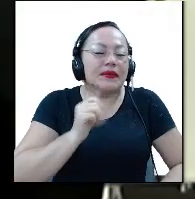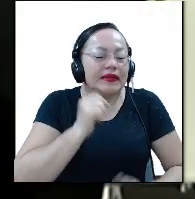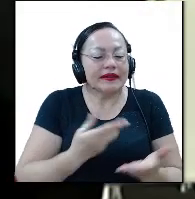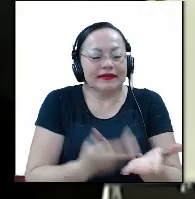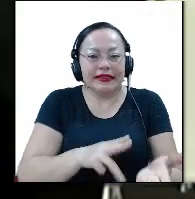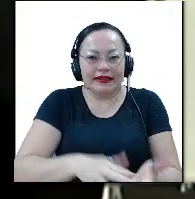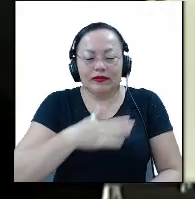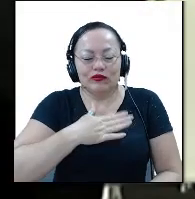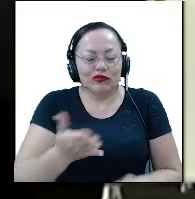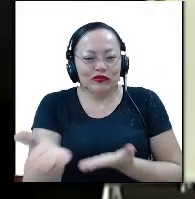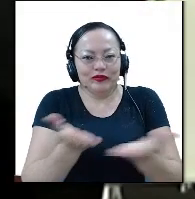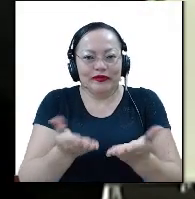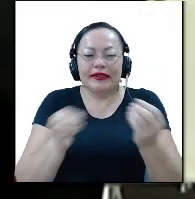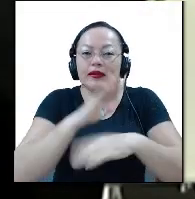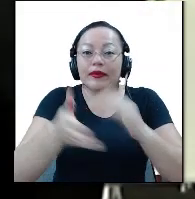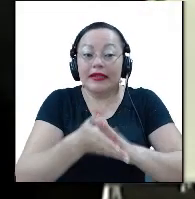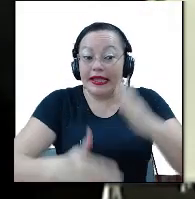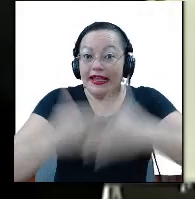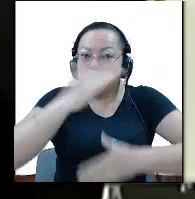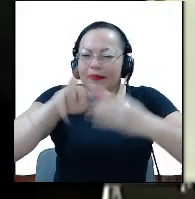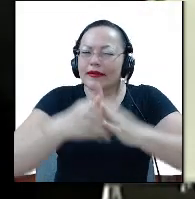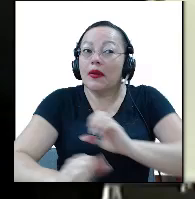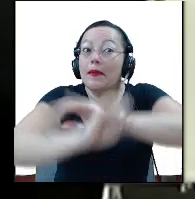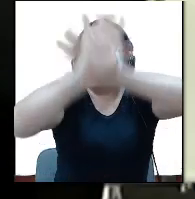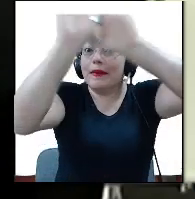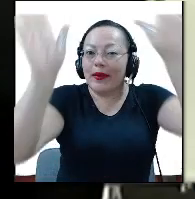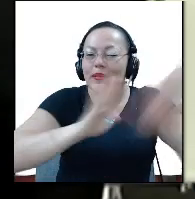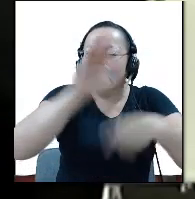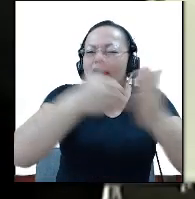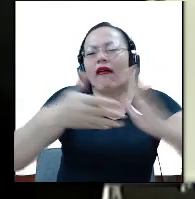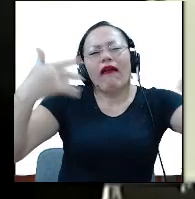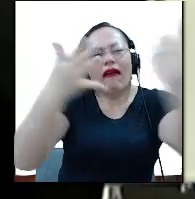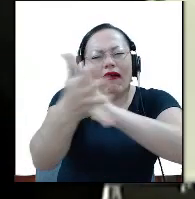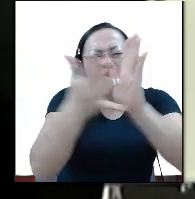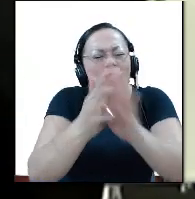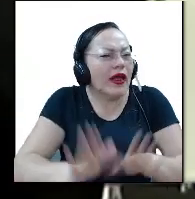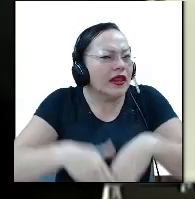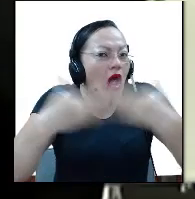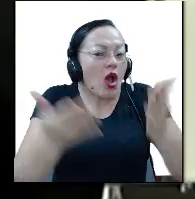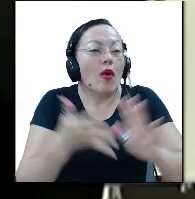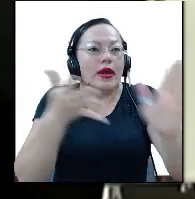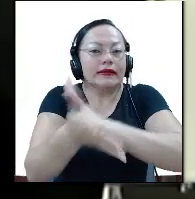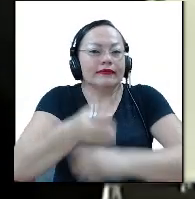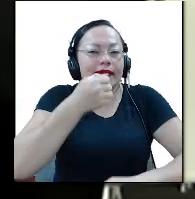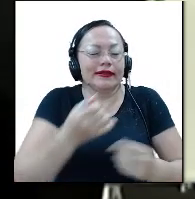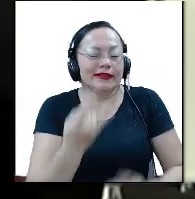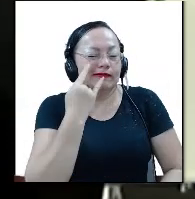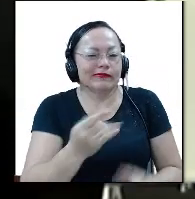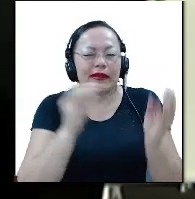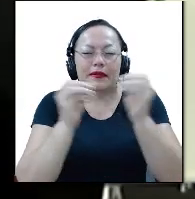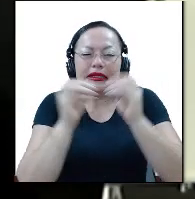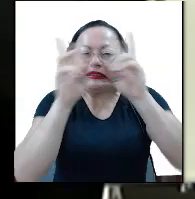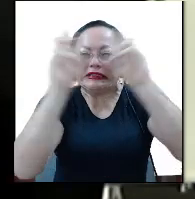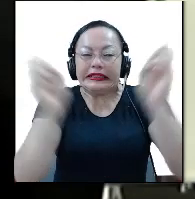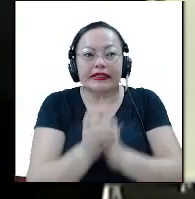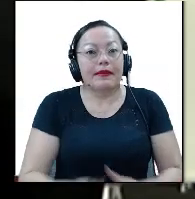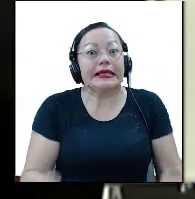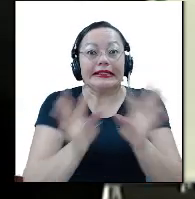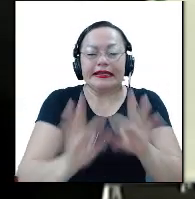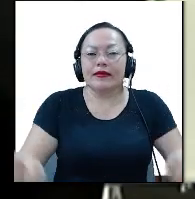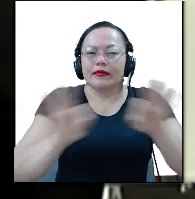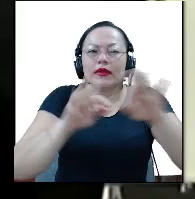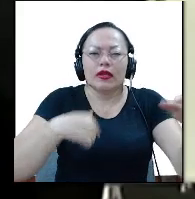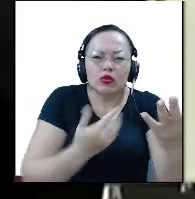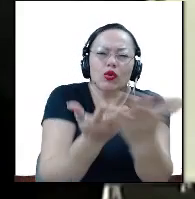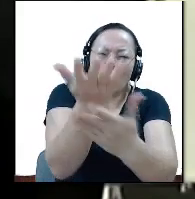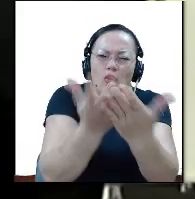días y qué rico que podamos iniciar la mañana contándoles y trayéndoles noticias interesantes, daticos importantes,